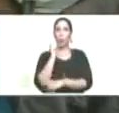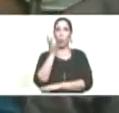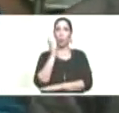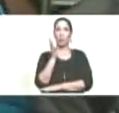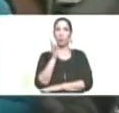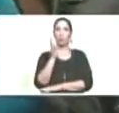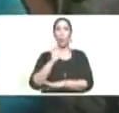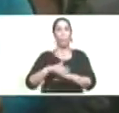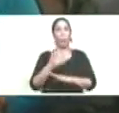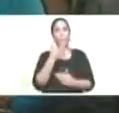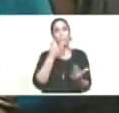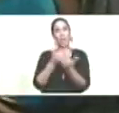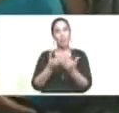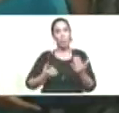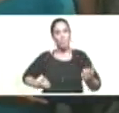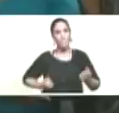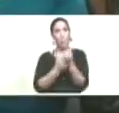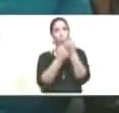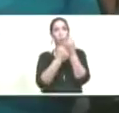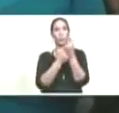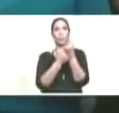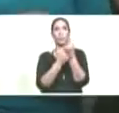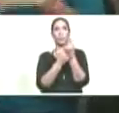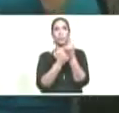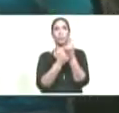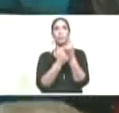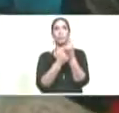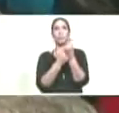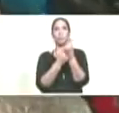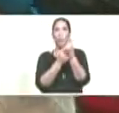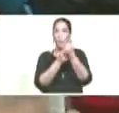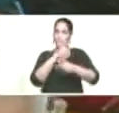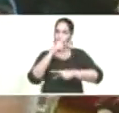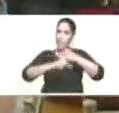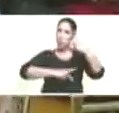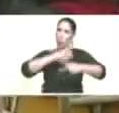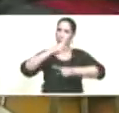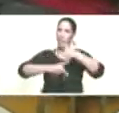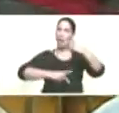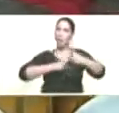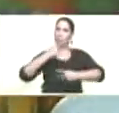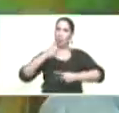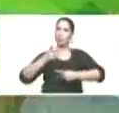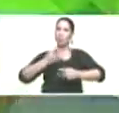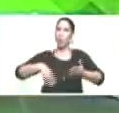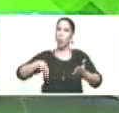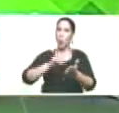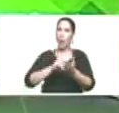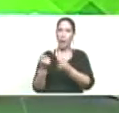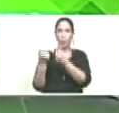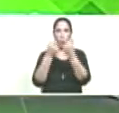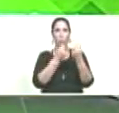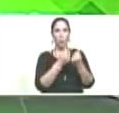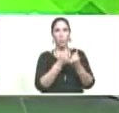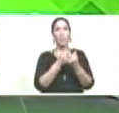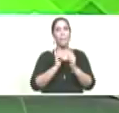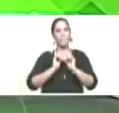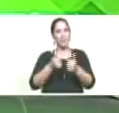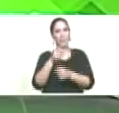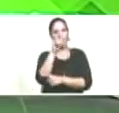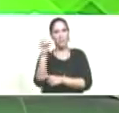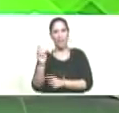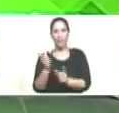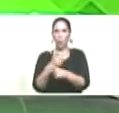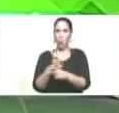porque les he pedido apoyo para el programa de recuperación económica que arranca el 20 de agosto con